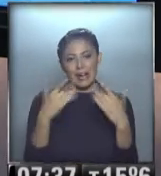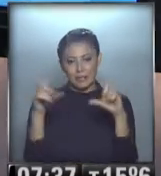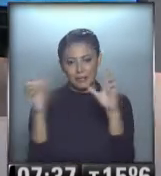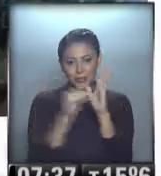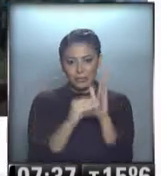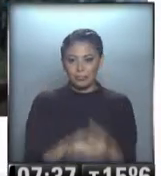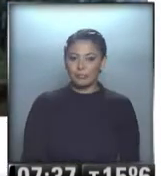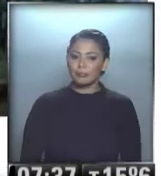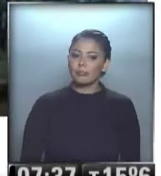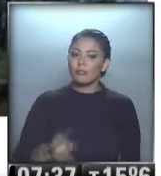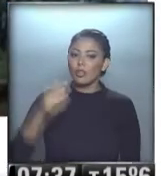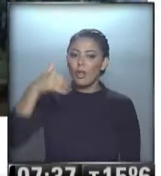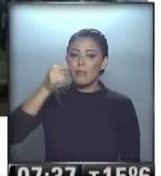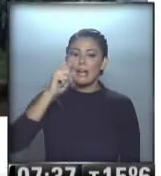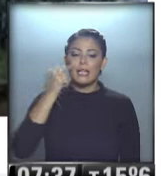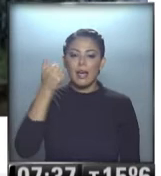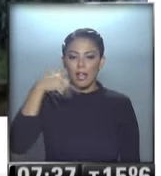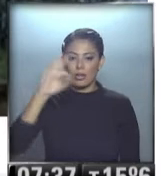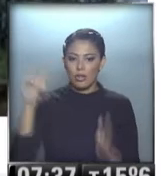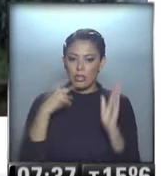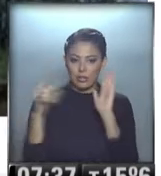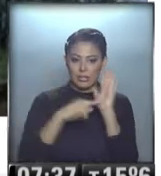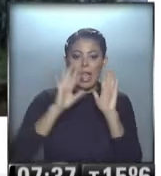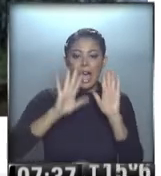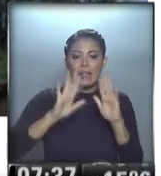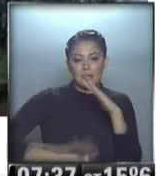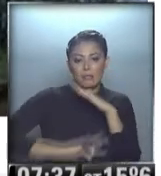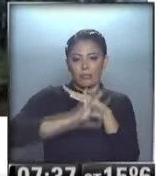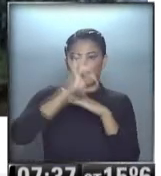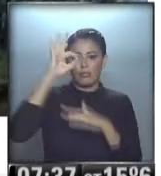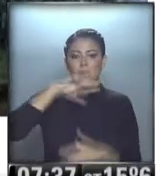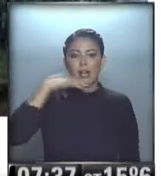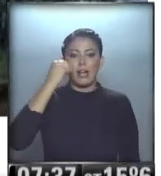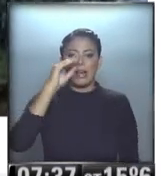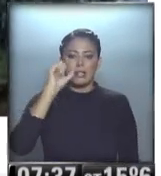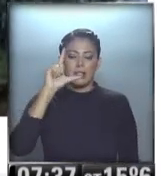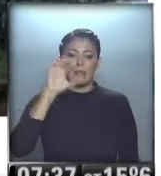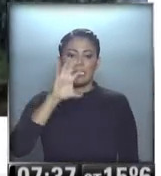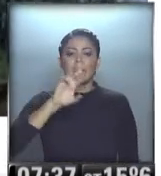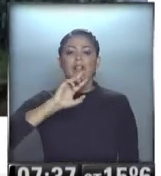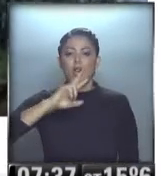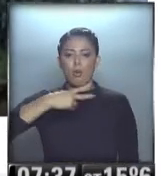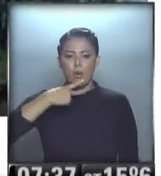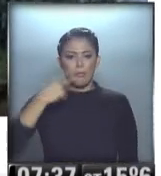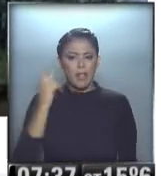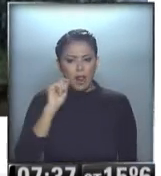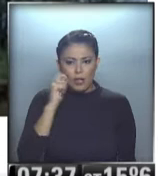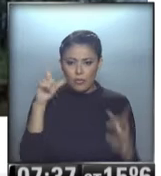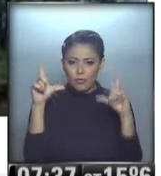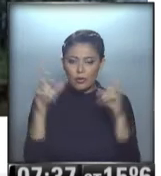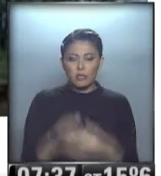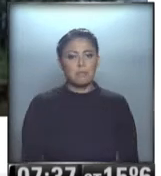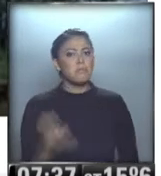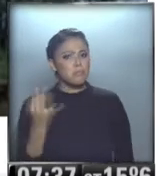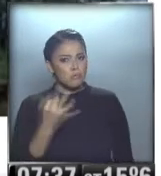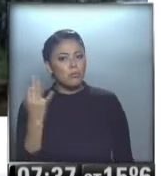foto. Mariano Muñoz Herrera dice, así amaneció en Jachal, San Juan. Mirá qué linda foto.